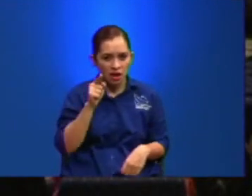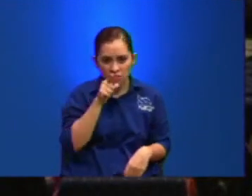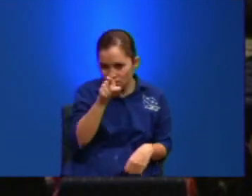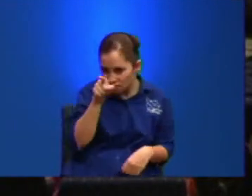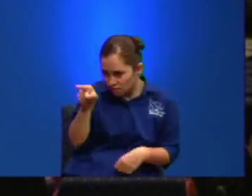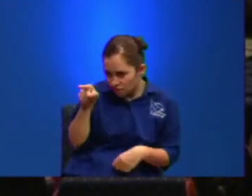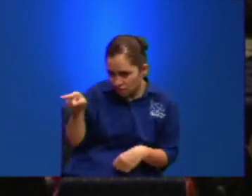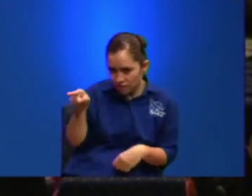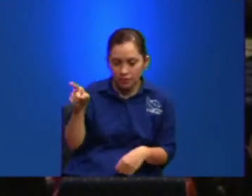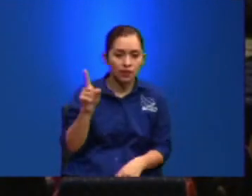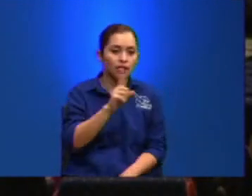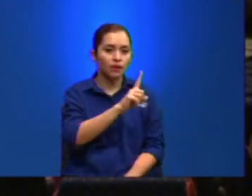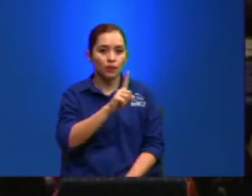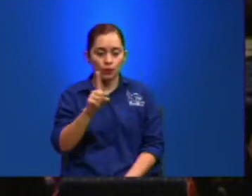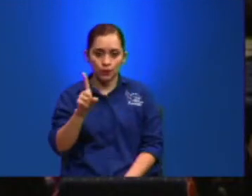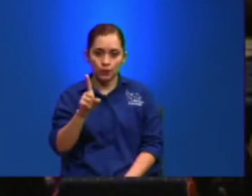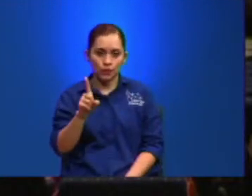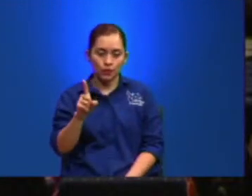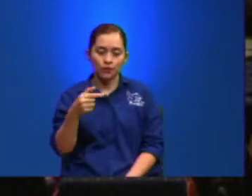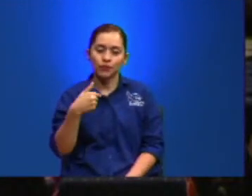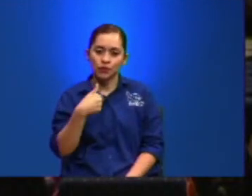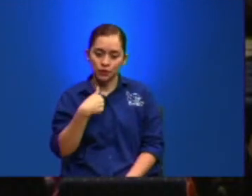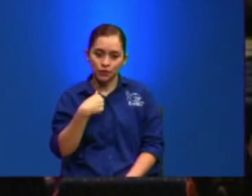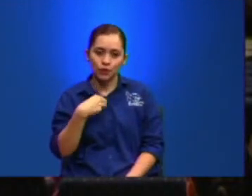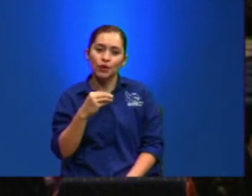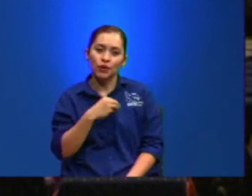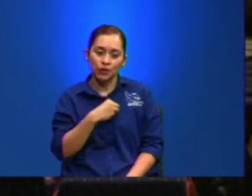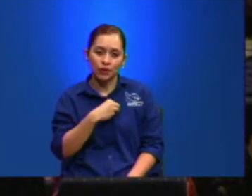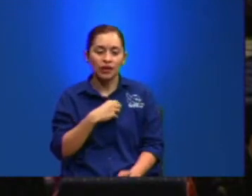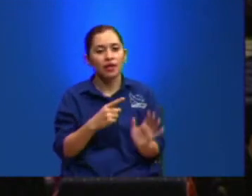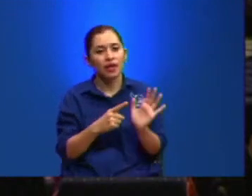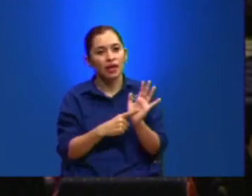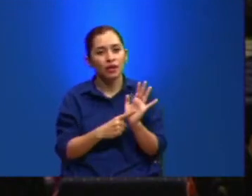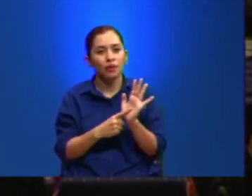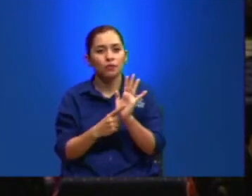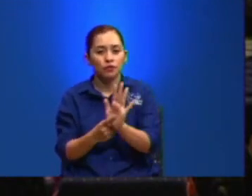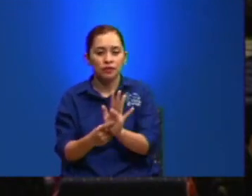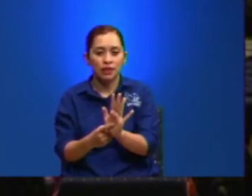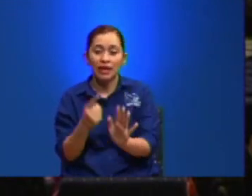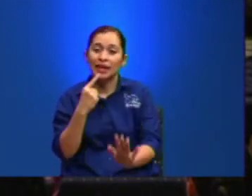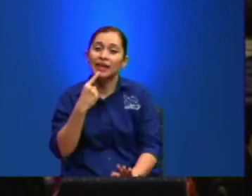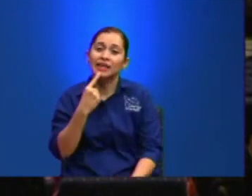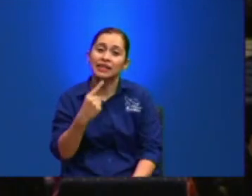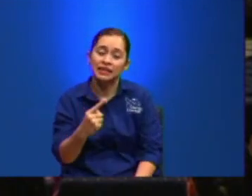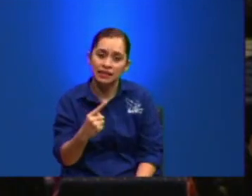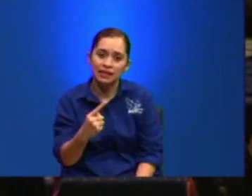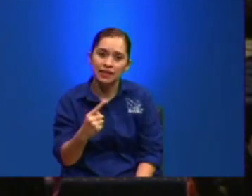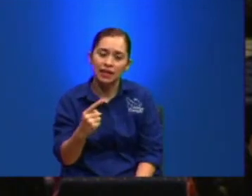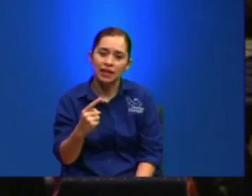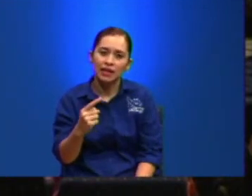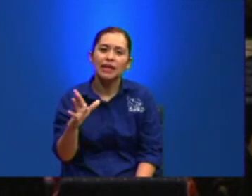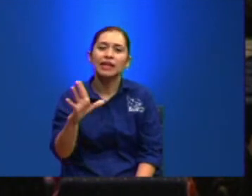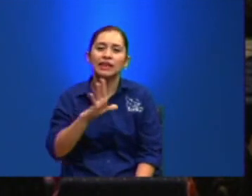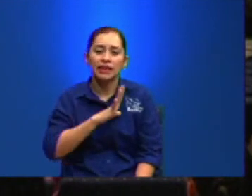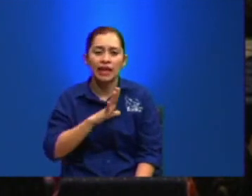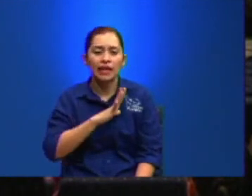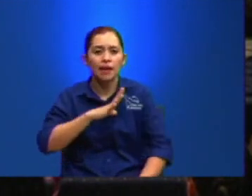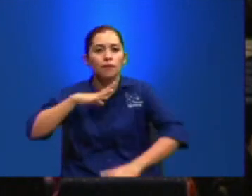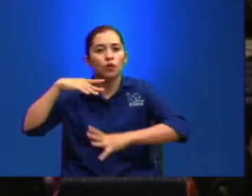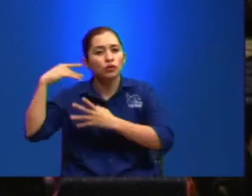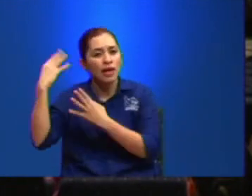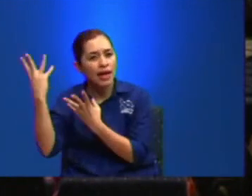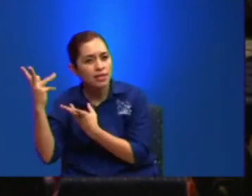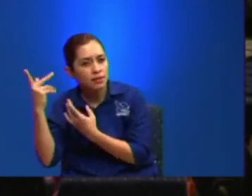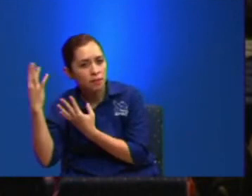evangelio ya decirles hay esperanza hay esperanza para que no se caiga en esa tentación y si ya se cayó